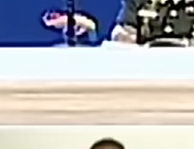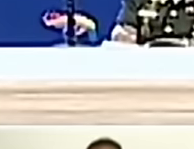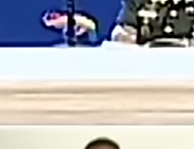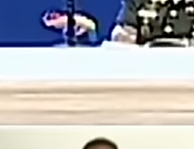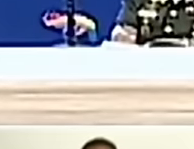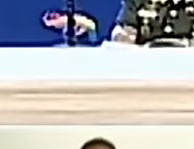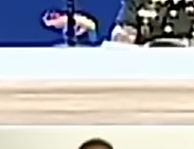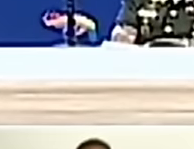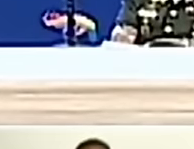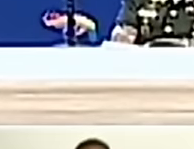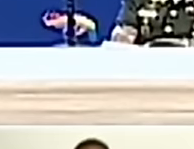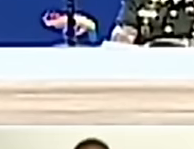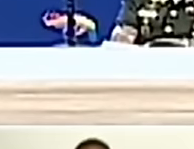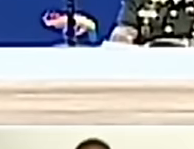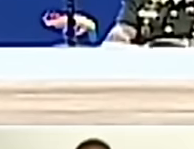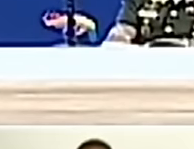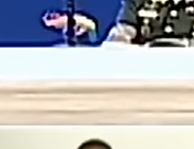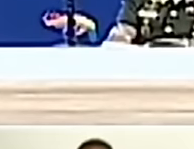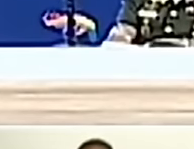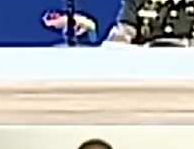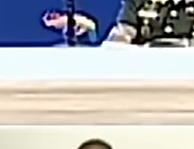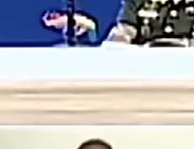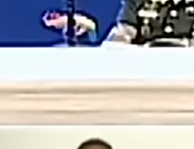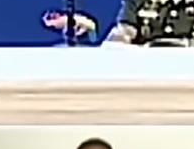Corte Internacional de Justicia.